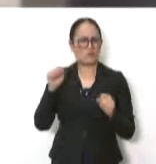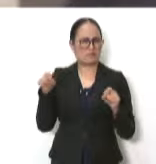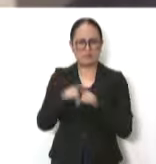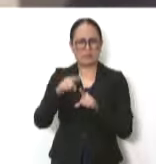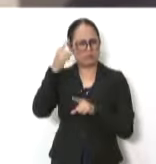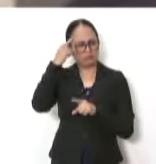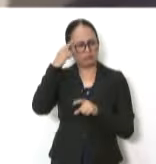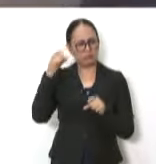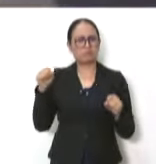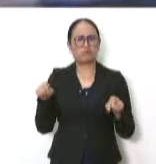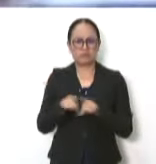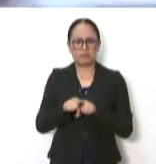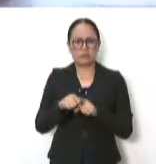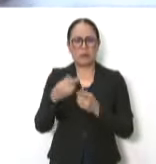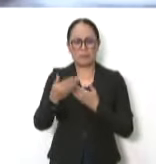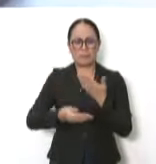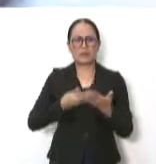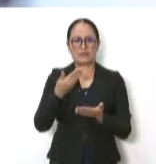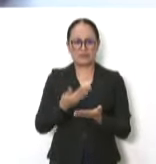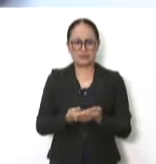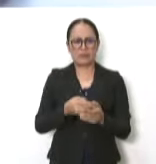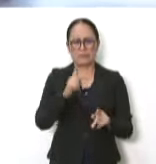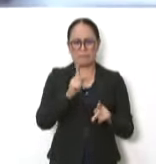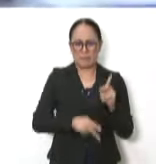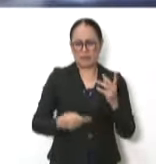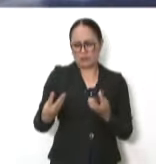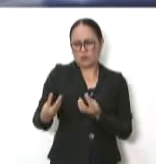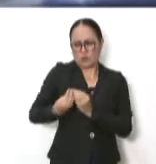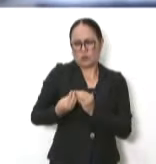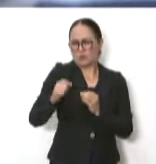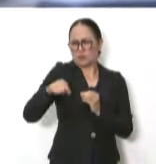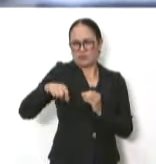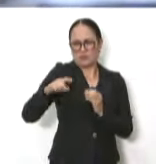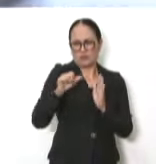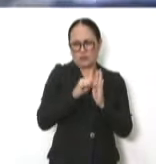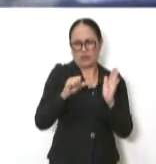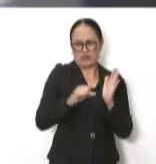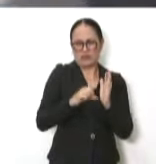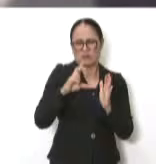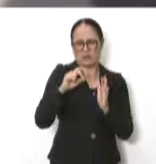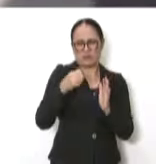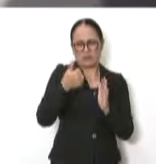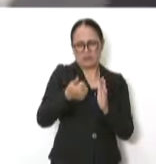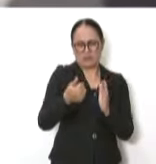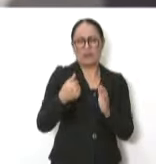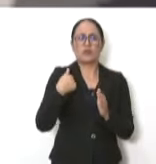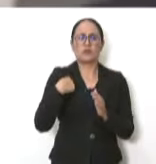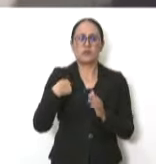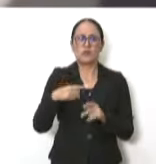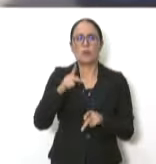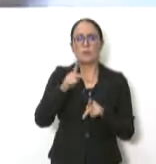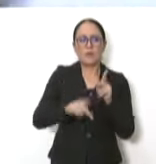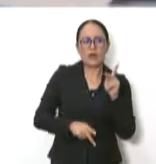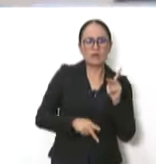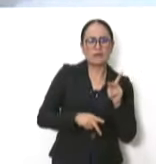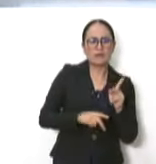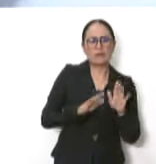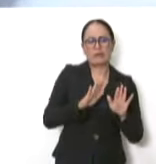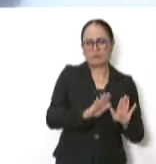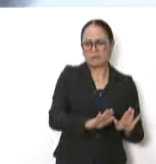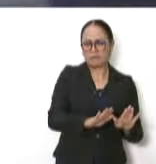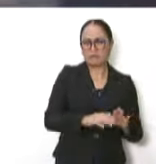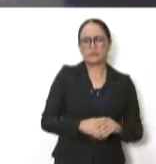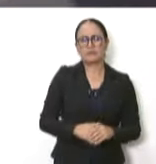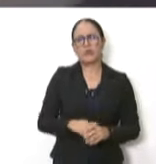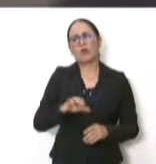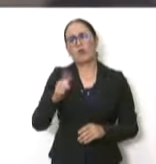Josefina, podemos presentar hasta un voto particular conjunto sobre ese artículo y yo reservarme el voto particular que ya he hecho